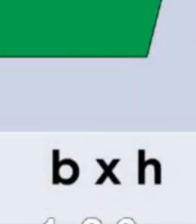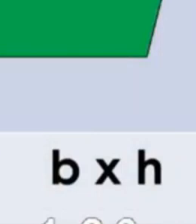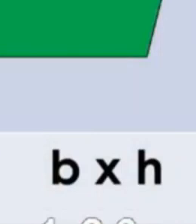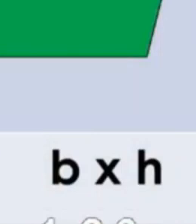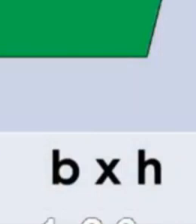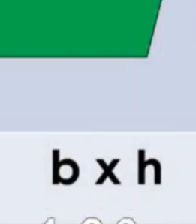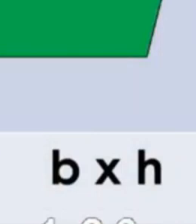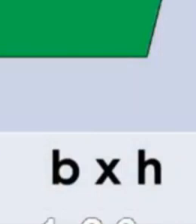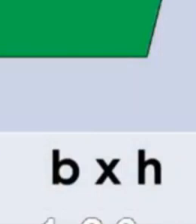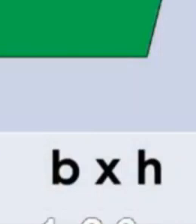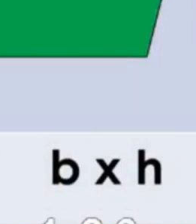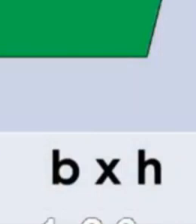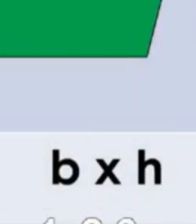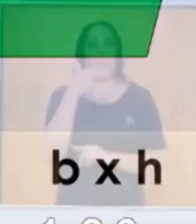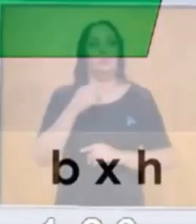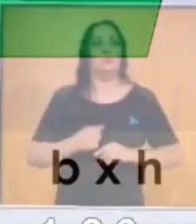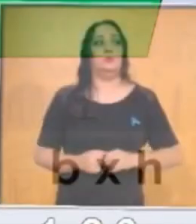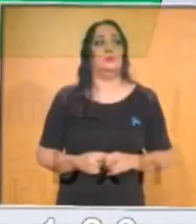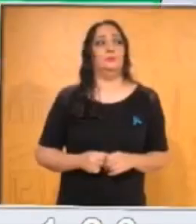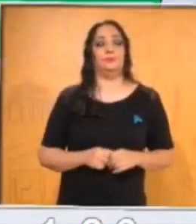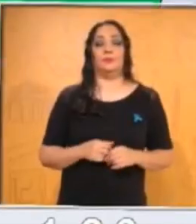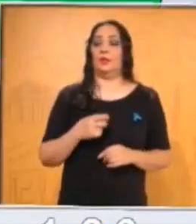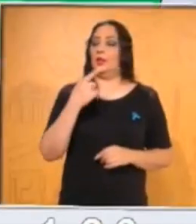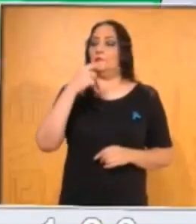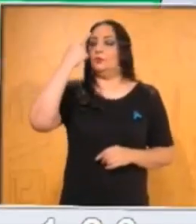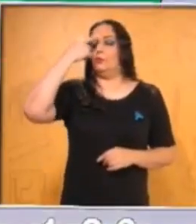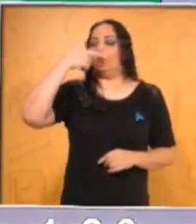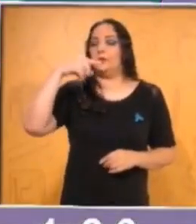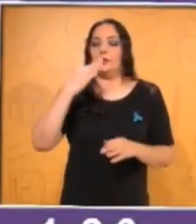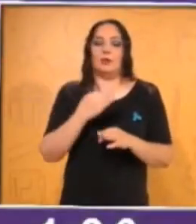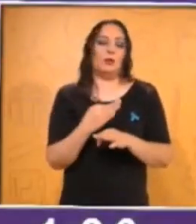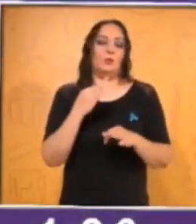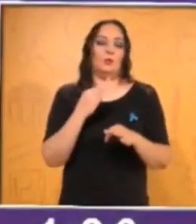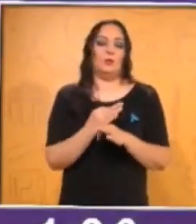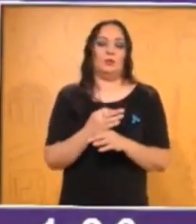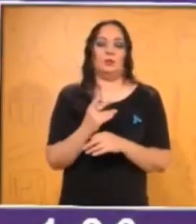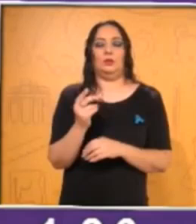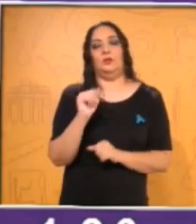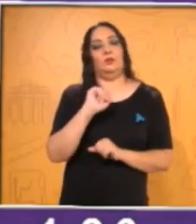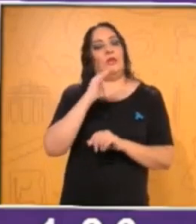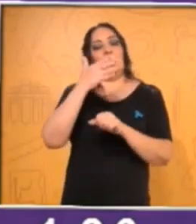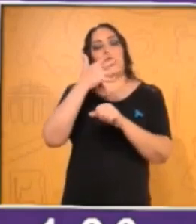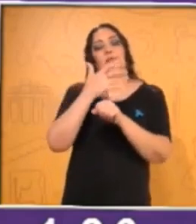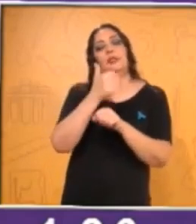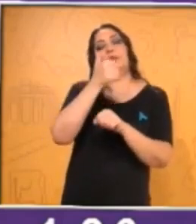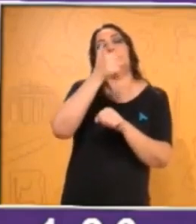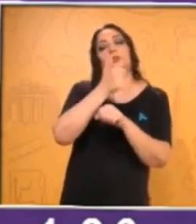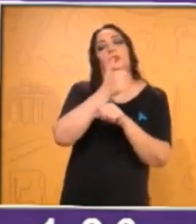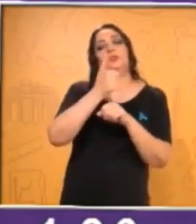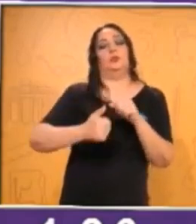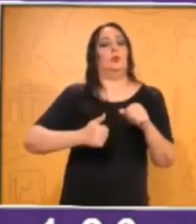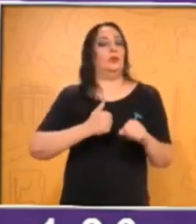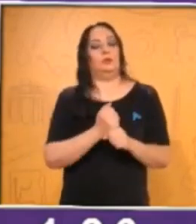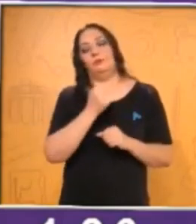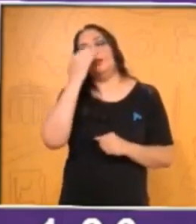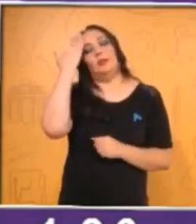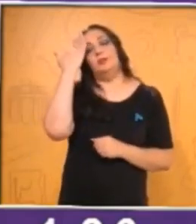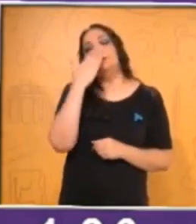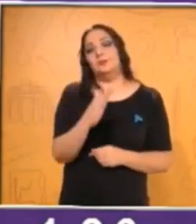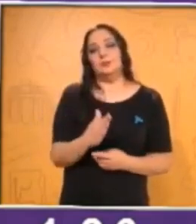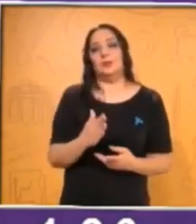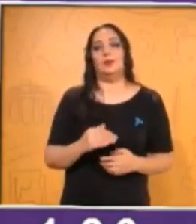tiene ninguna dificultad. Yo creo ya para esta etapa, estés en quinto o en sexto, pues ya lo debes de